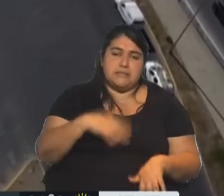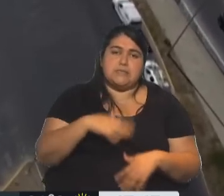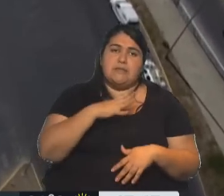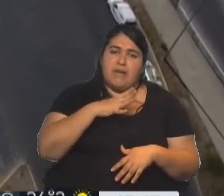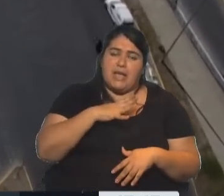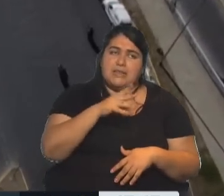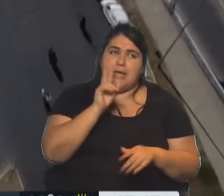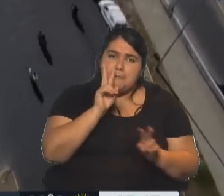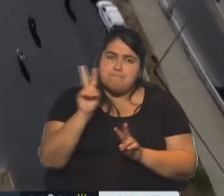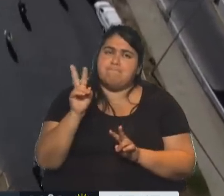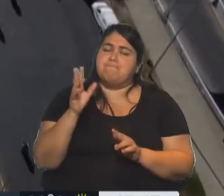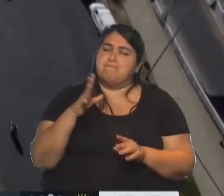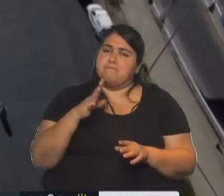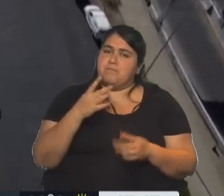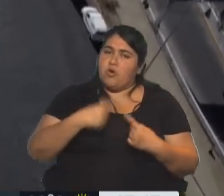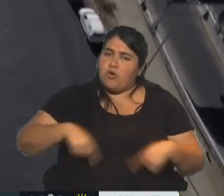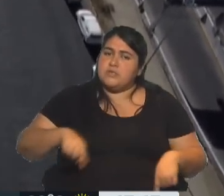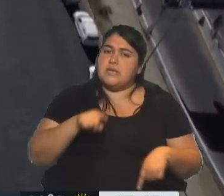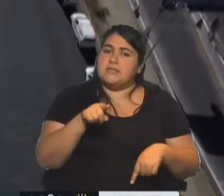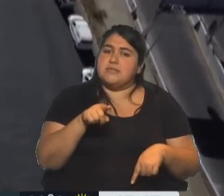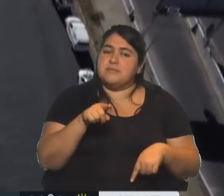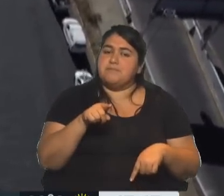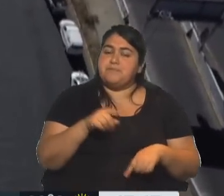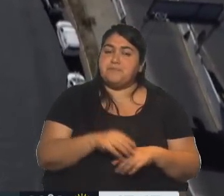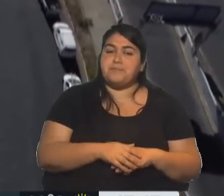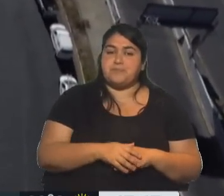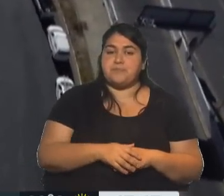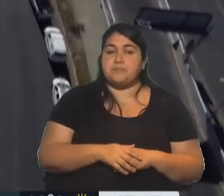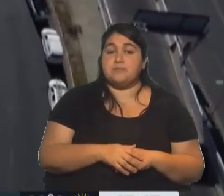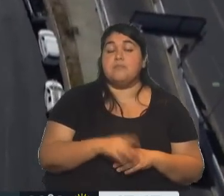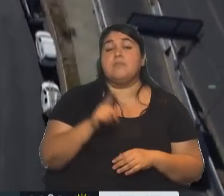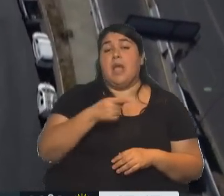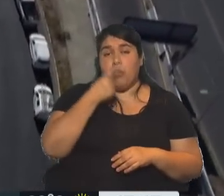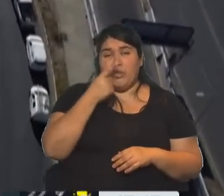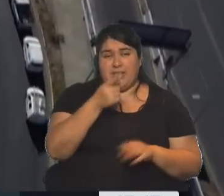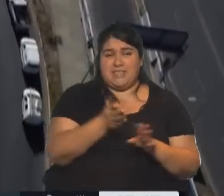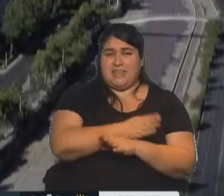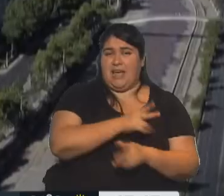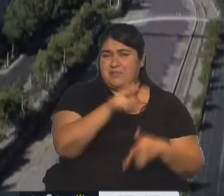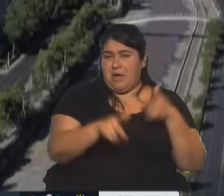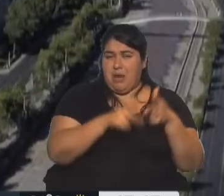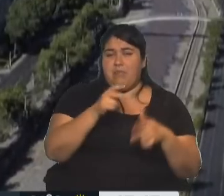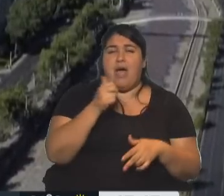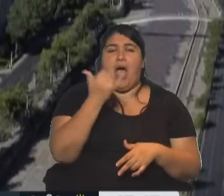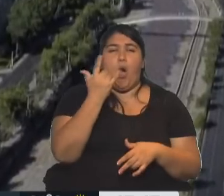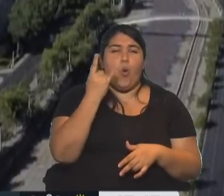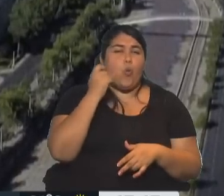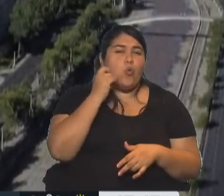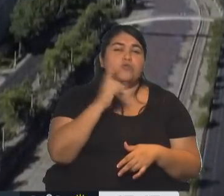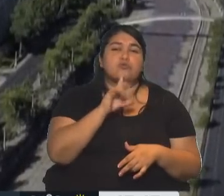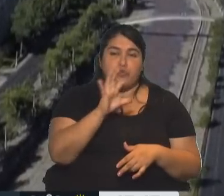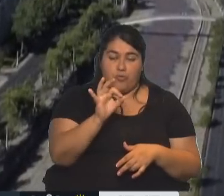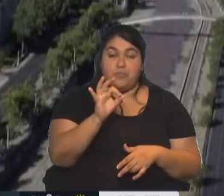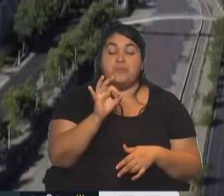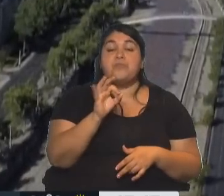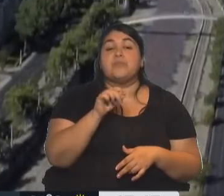pendientes justamente que estaban plasmados en este informe. A ver, Augusto, es muy interesante lo que vos planteabas, ni bien comenzamos esta edición de Televisión